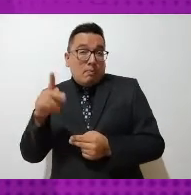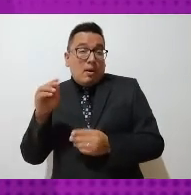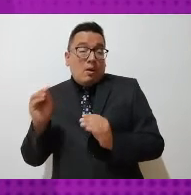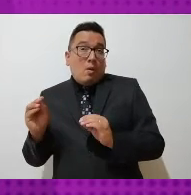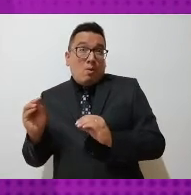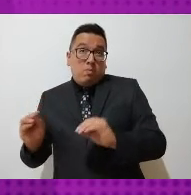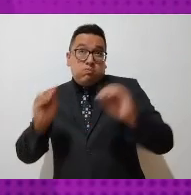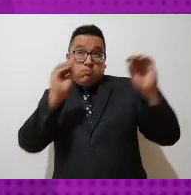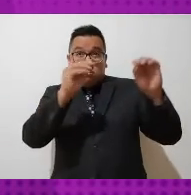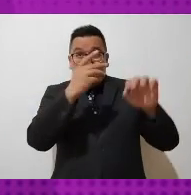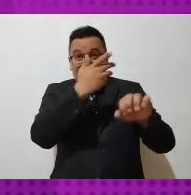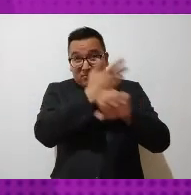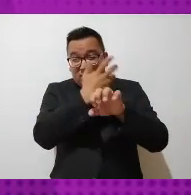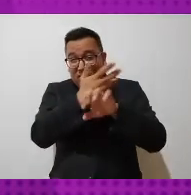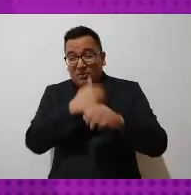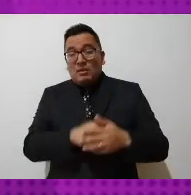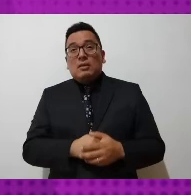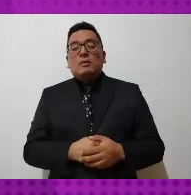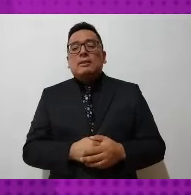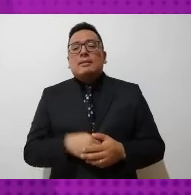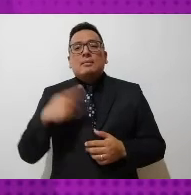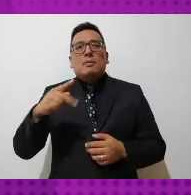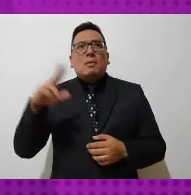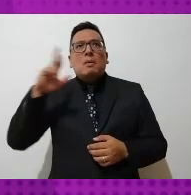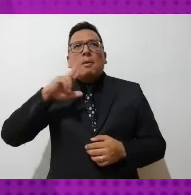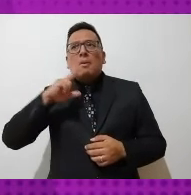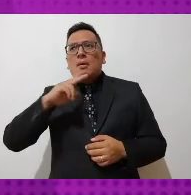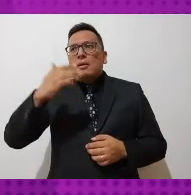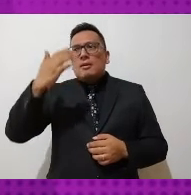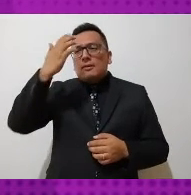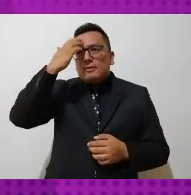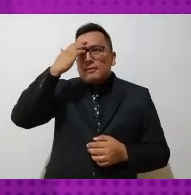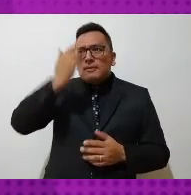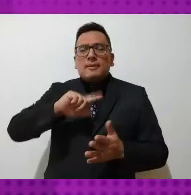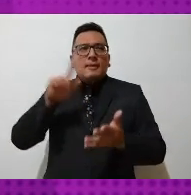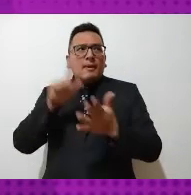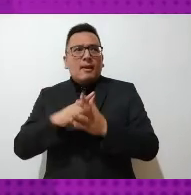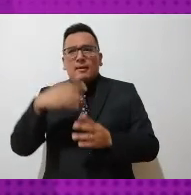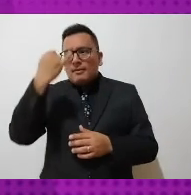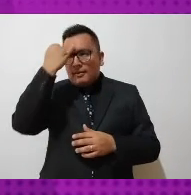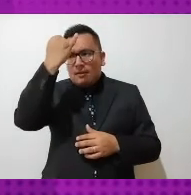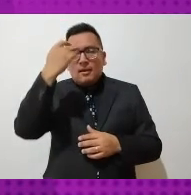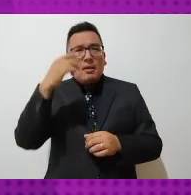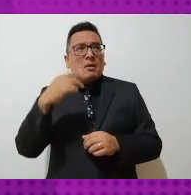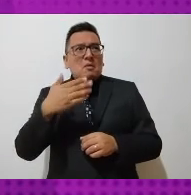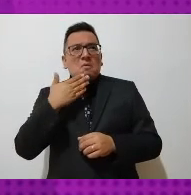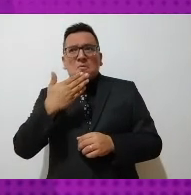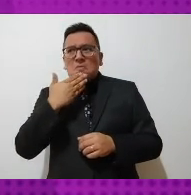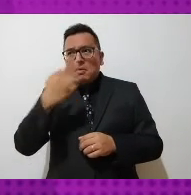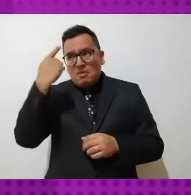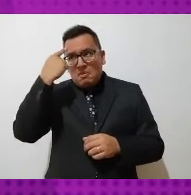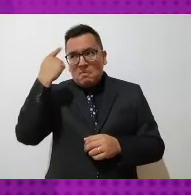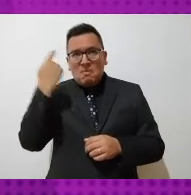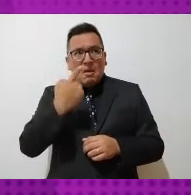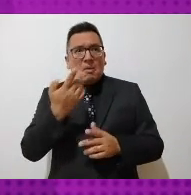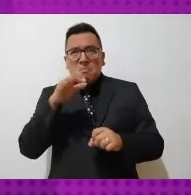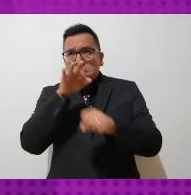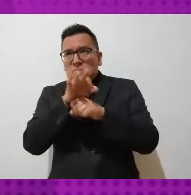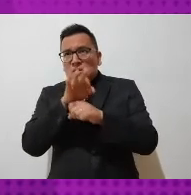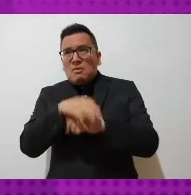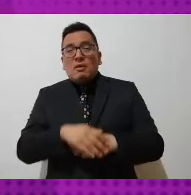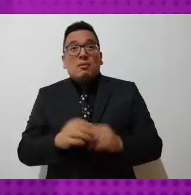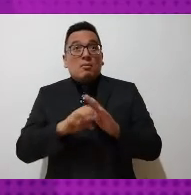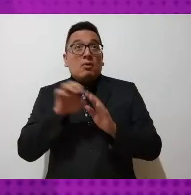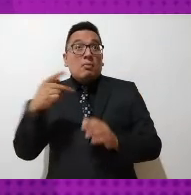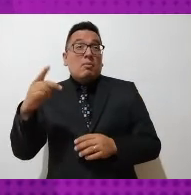extranjero, han adoptado políticas públicas y acciones afirmativas muy interesantes. Ellos tienen